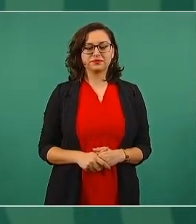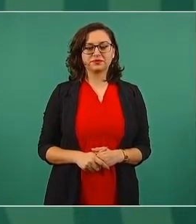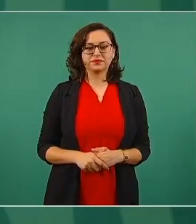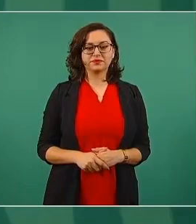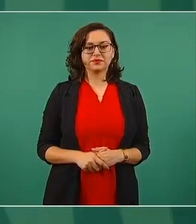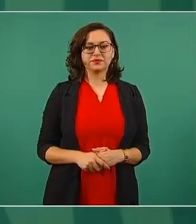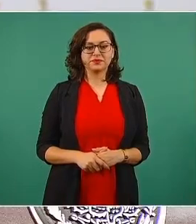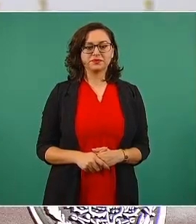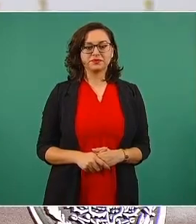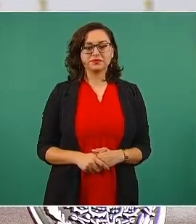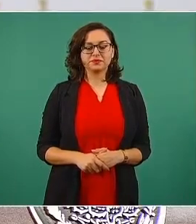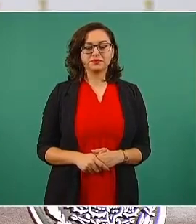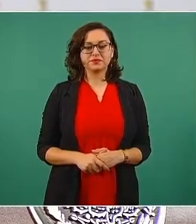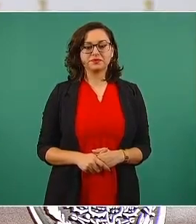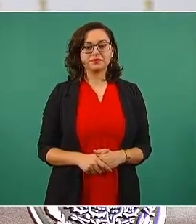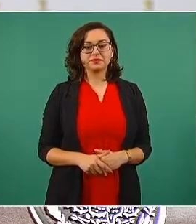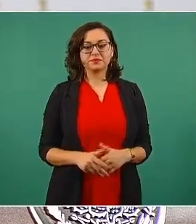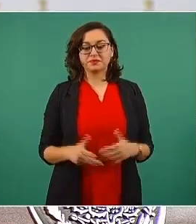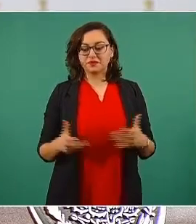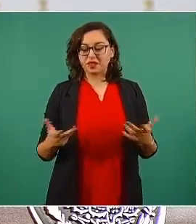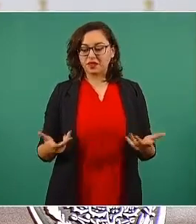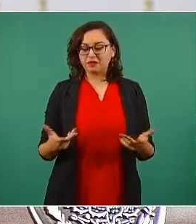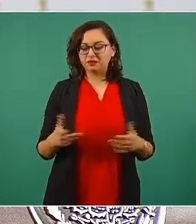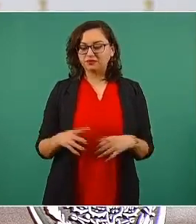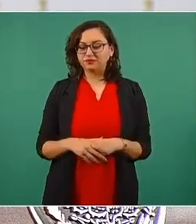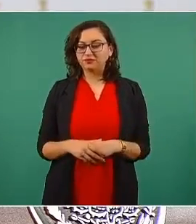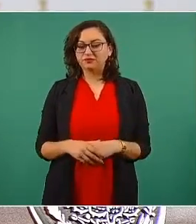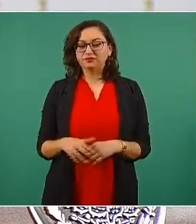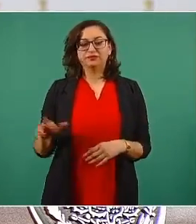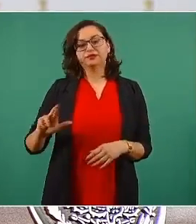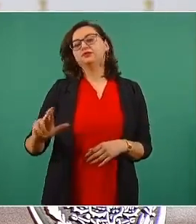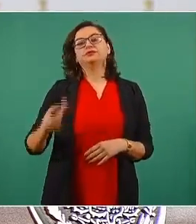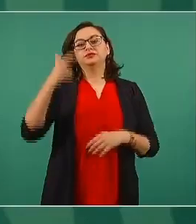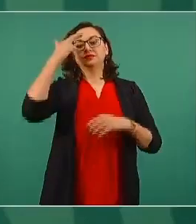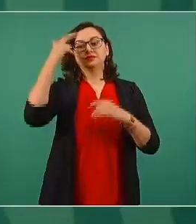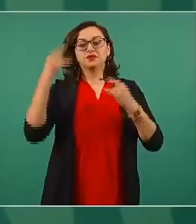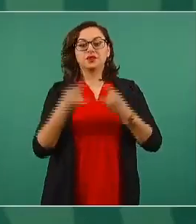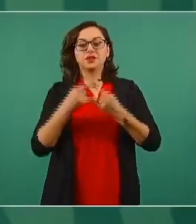Es como la fábula del rey